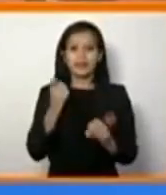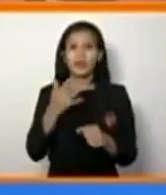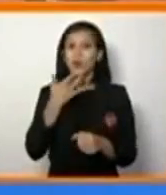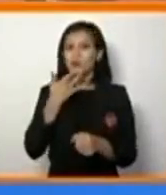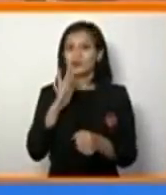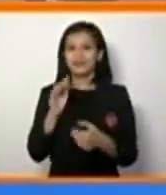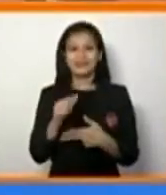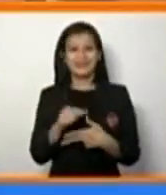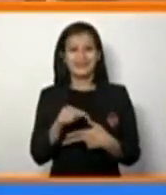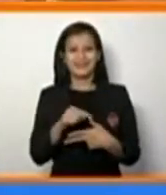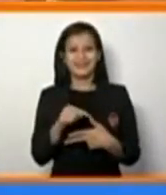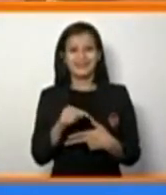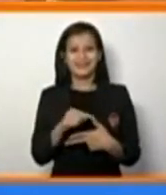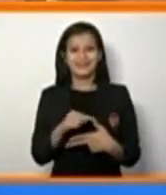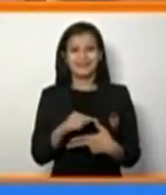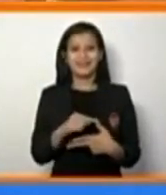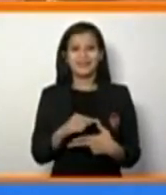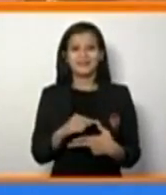es